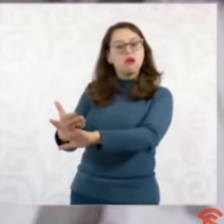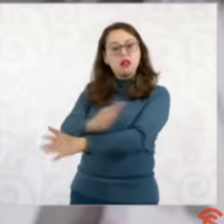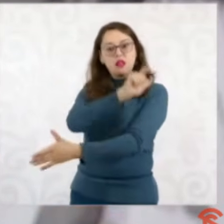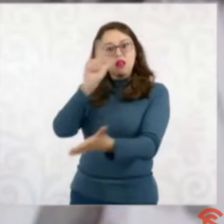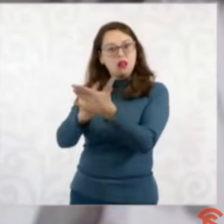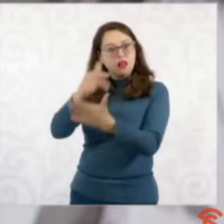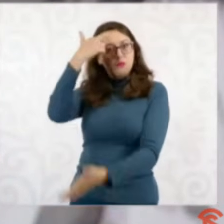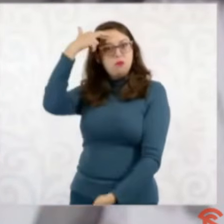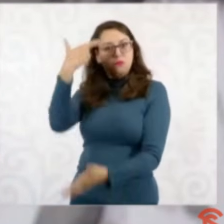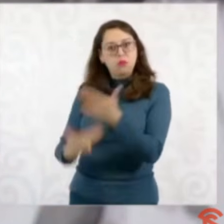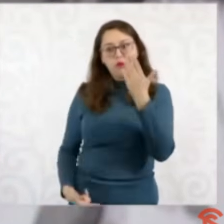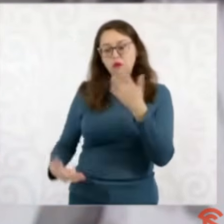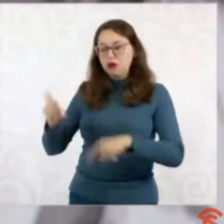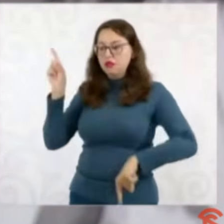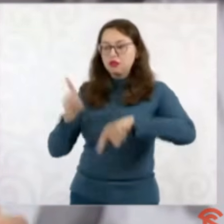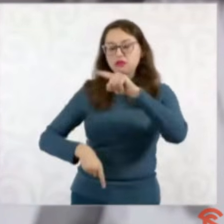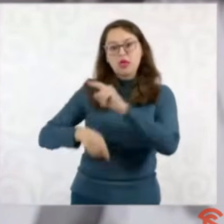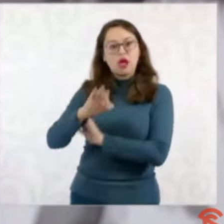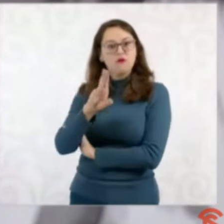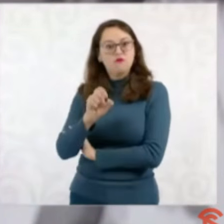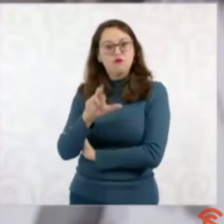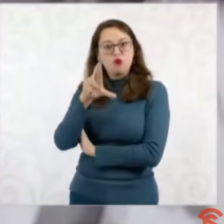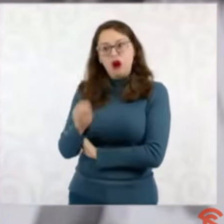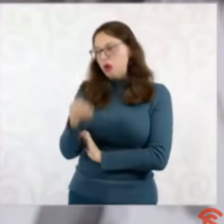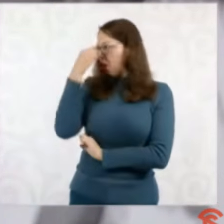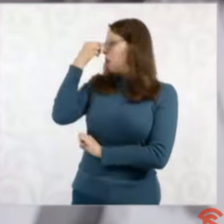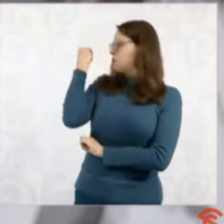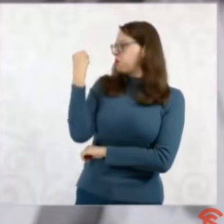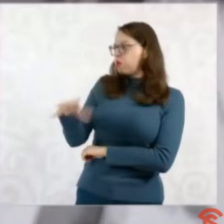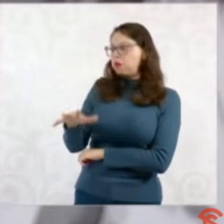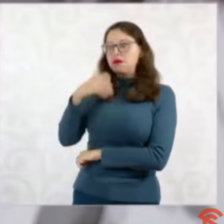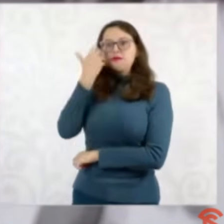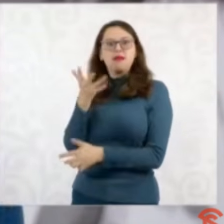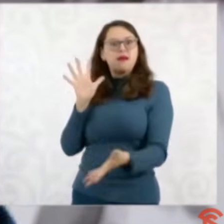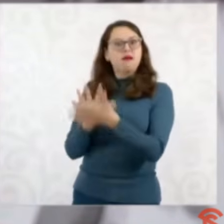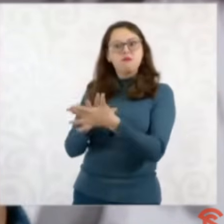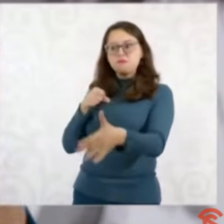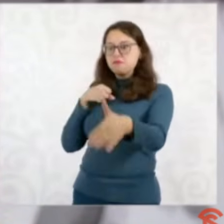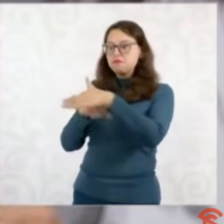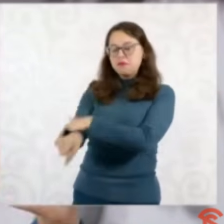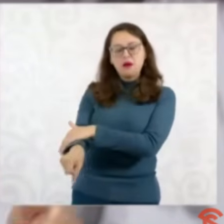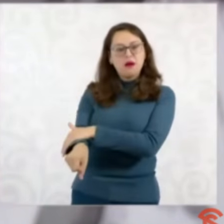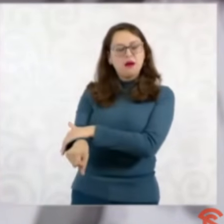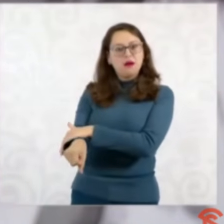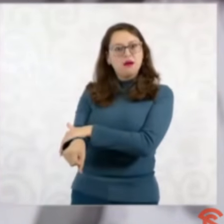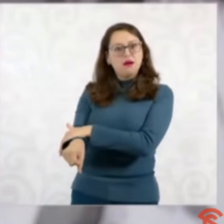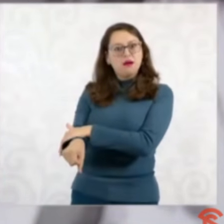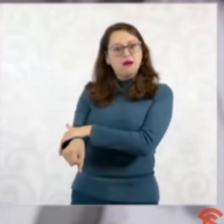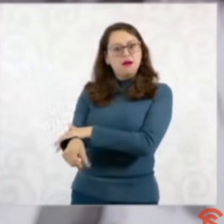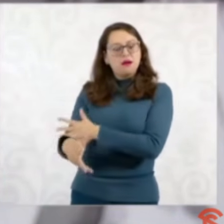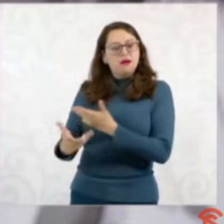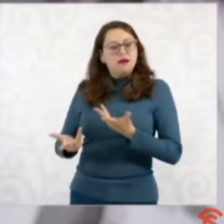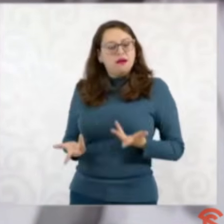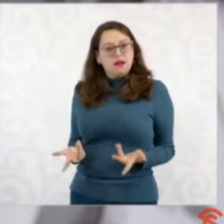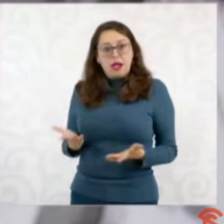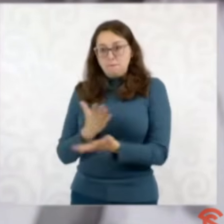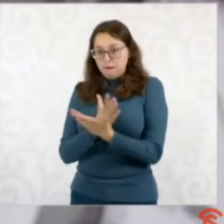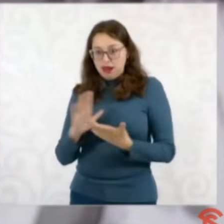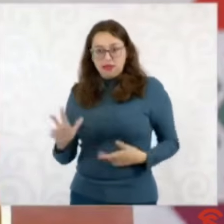Una campaña y además le inventan un delito para acusarlo de que